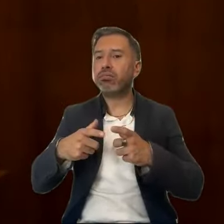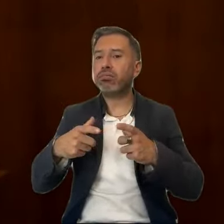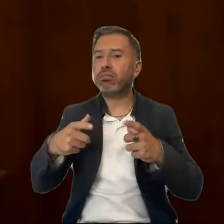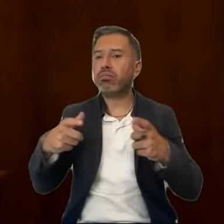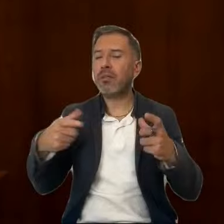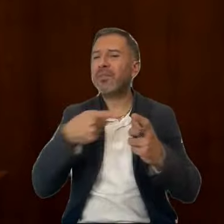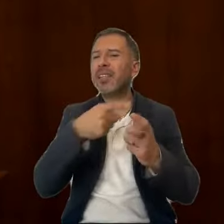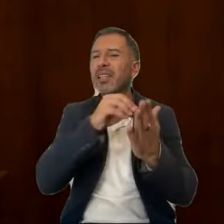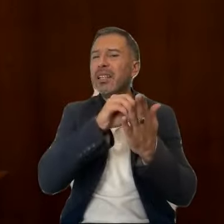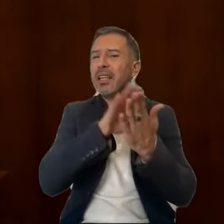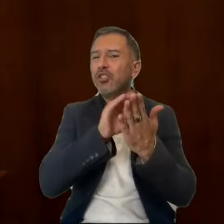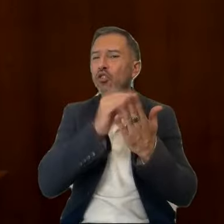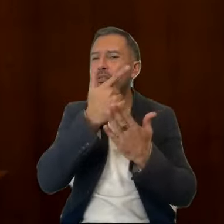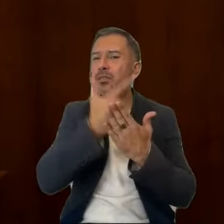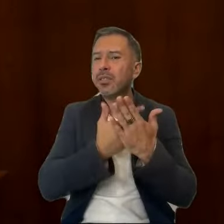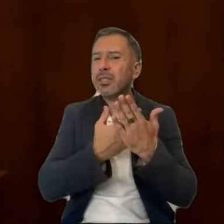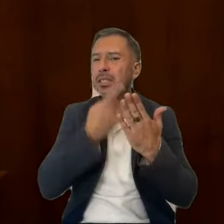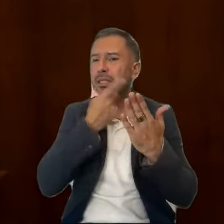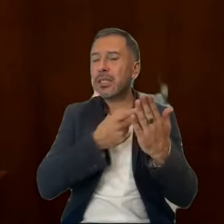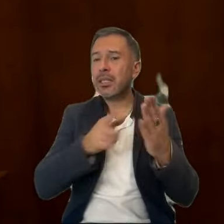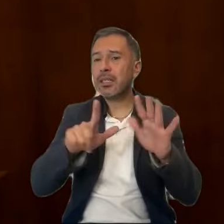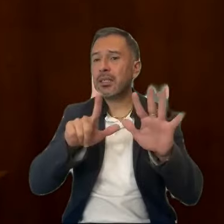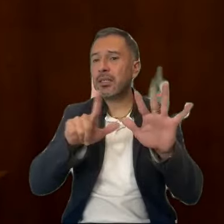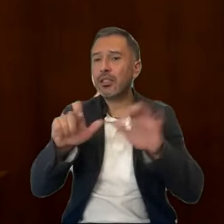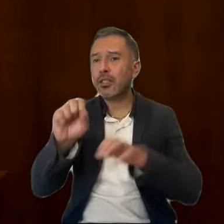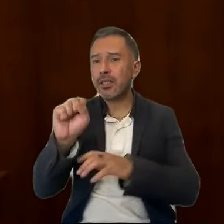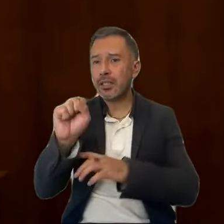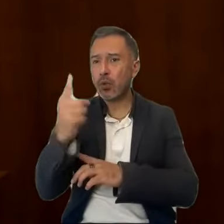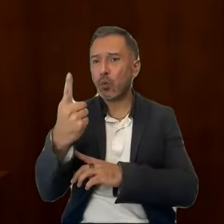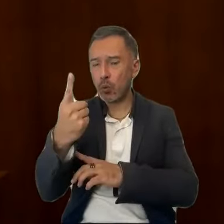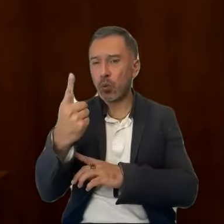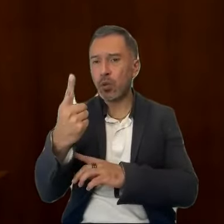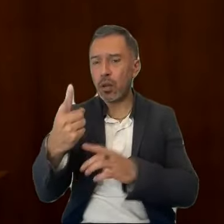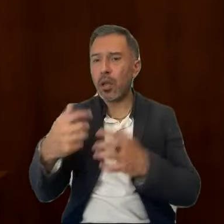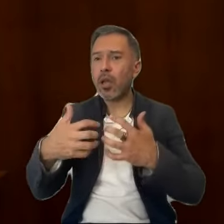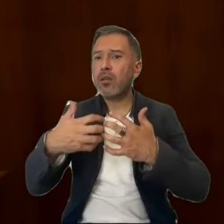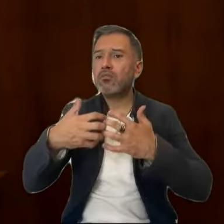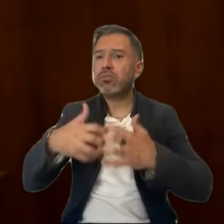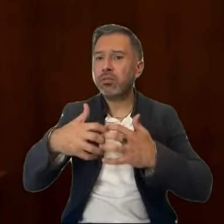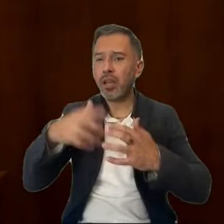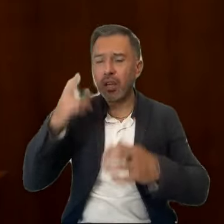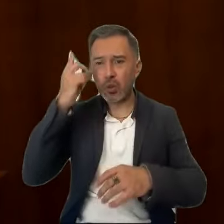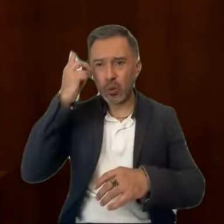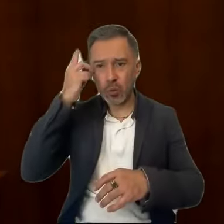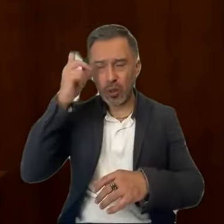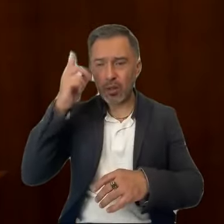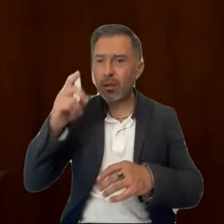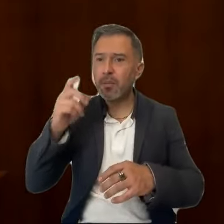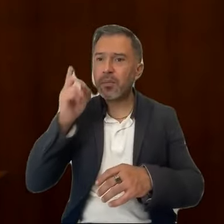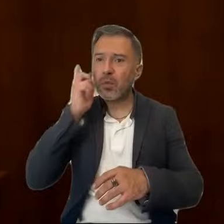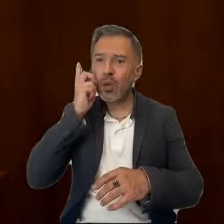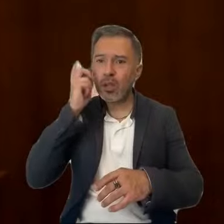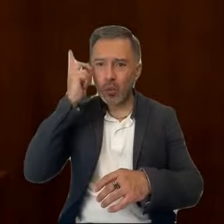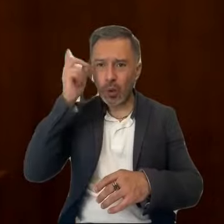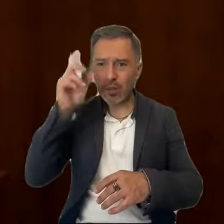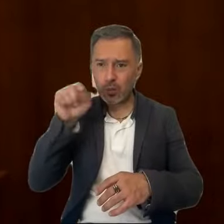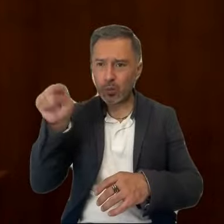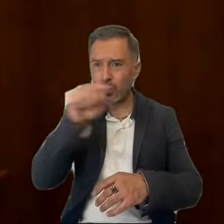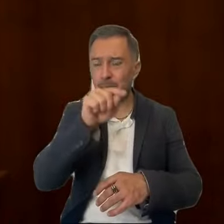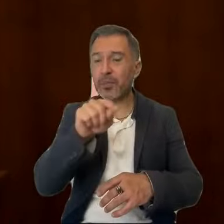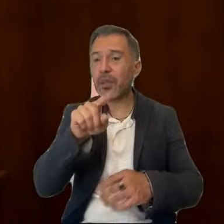de 761 productores que se concentran en